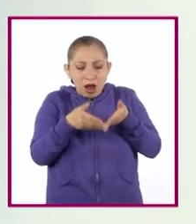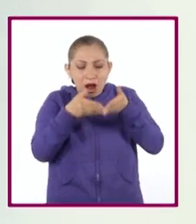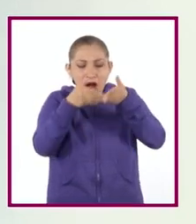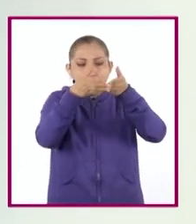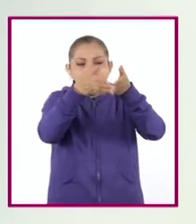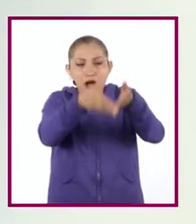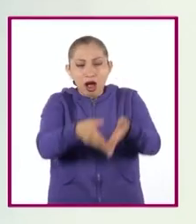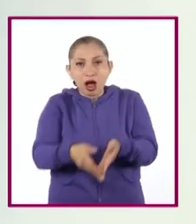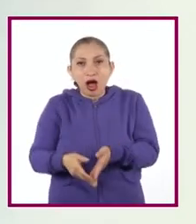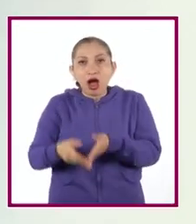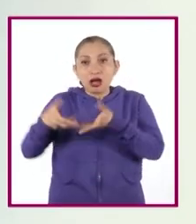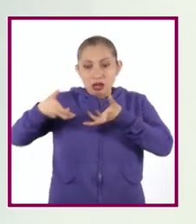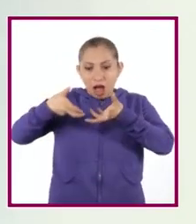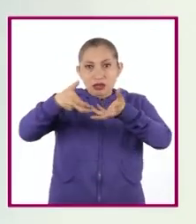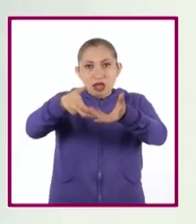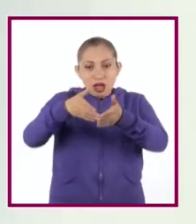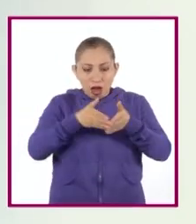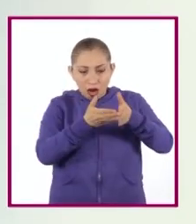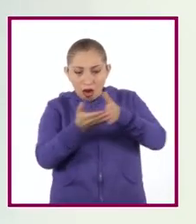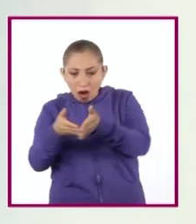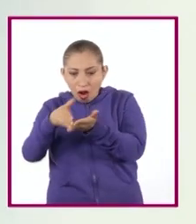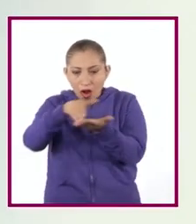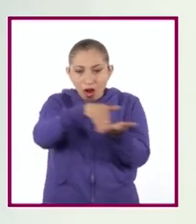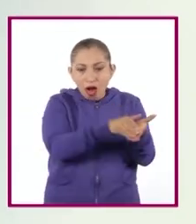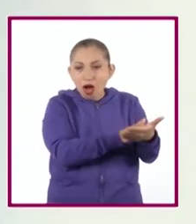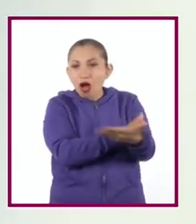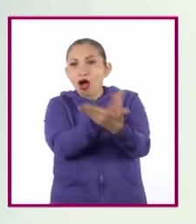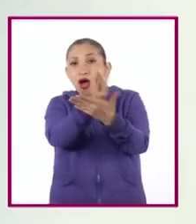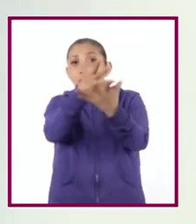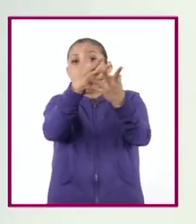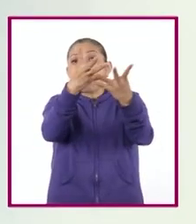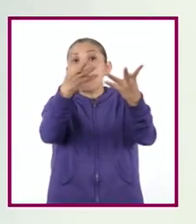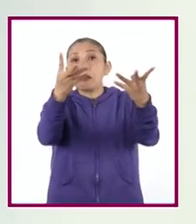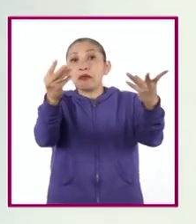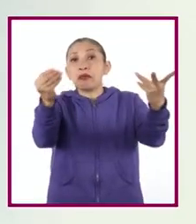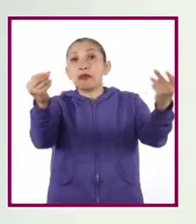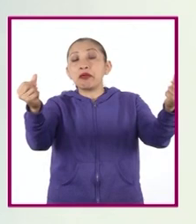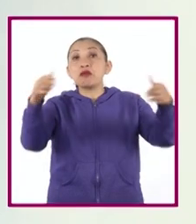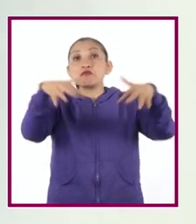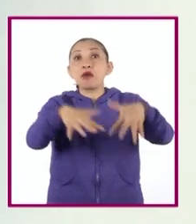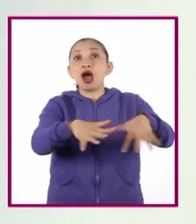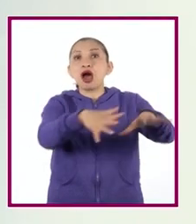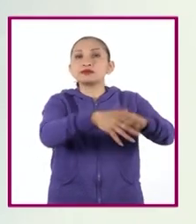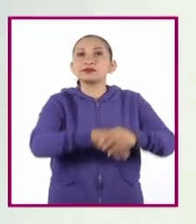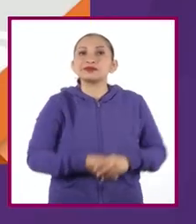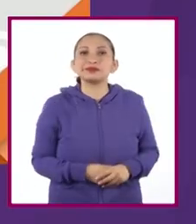navegó entre las calles de la ciudad hasta desaparecer en el mar.